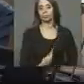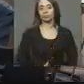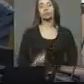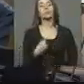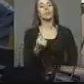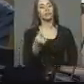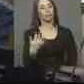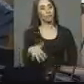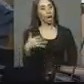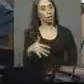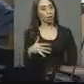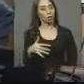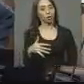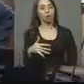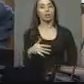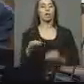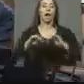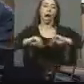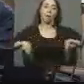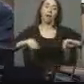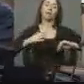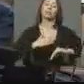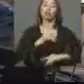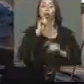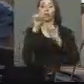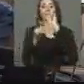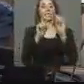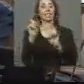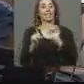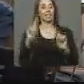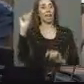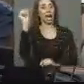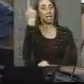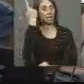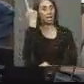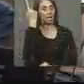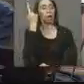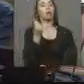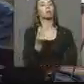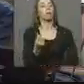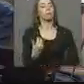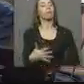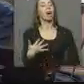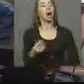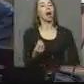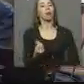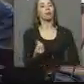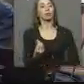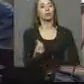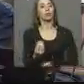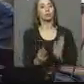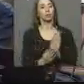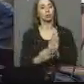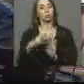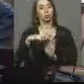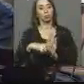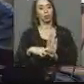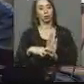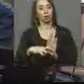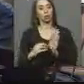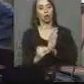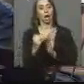valoro, independiente que haya hecho una crítica generalizada a lo que está pasando, valoro enormemente este proyecto, que creo que es